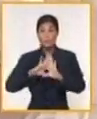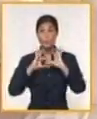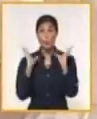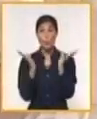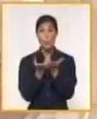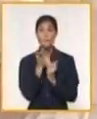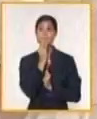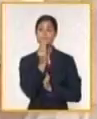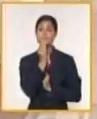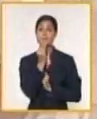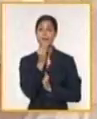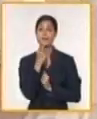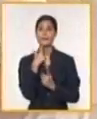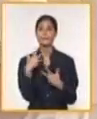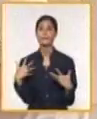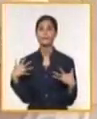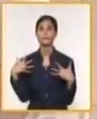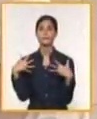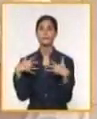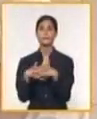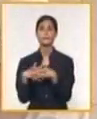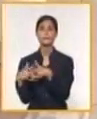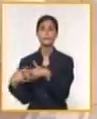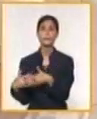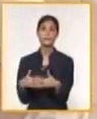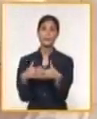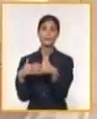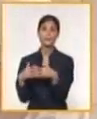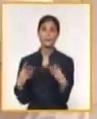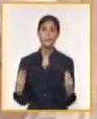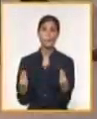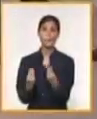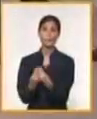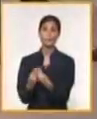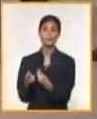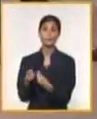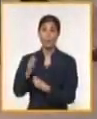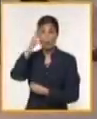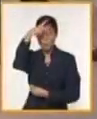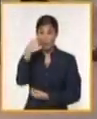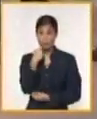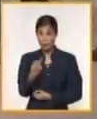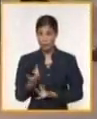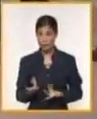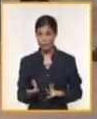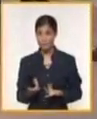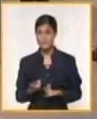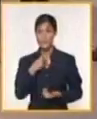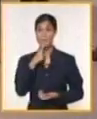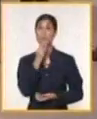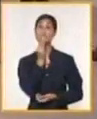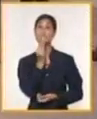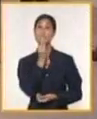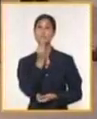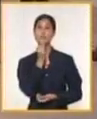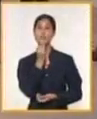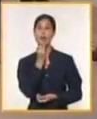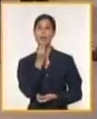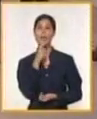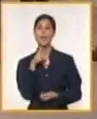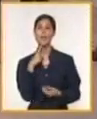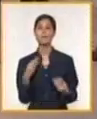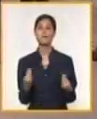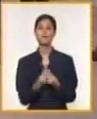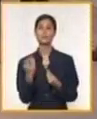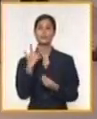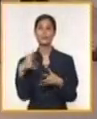estado en combinación con Estados Unidos. Bueno, Trump lo dijo. La retaguardia de Israel es Estados Unidos. Entonces